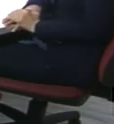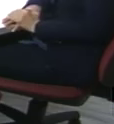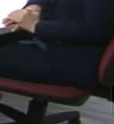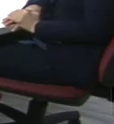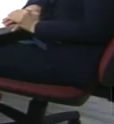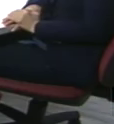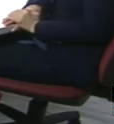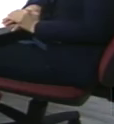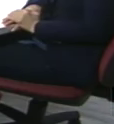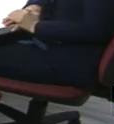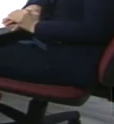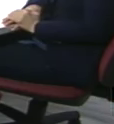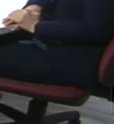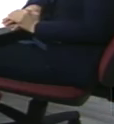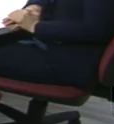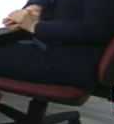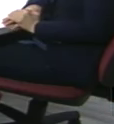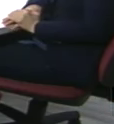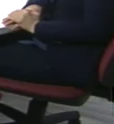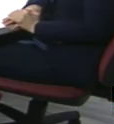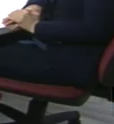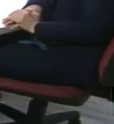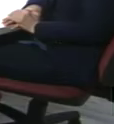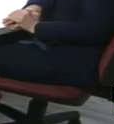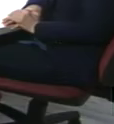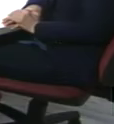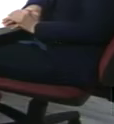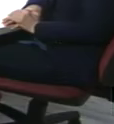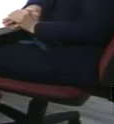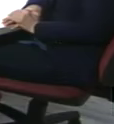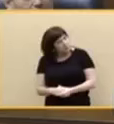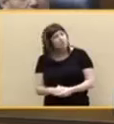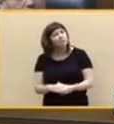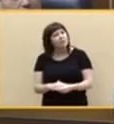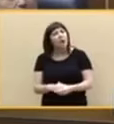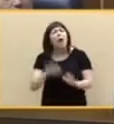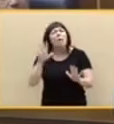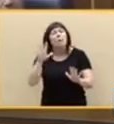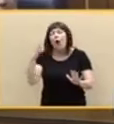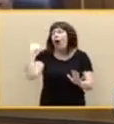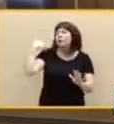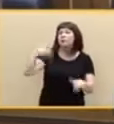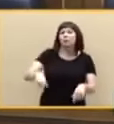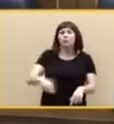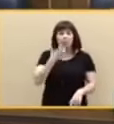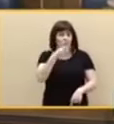Popular. Pero no en el tiempo, sino en el presente. Usted dice algo a la comisión.